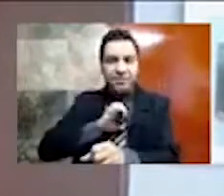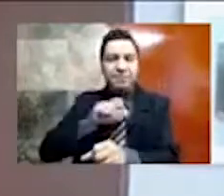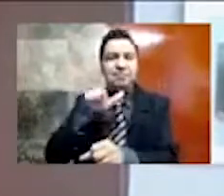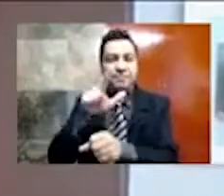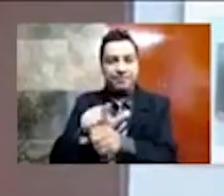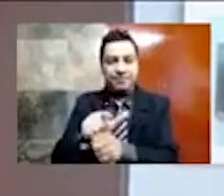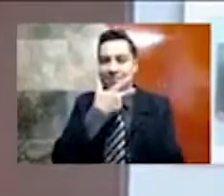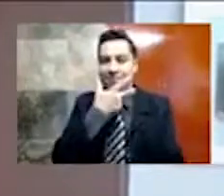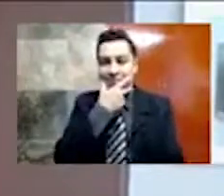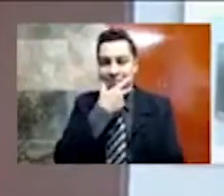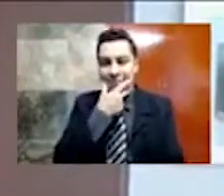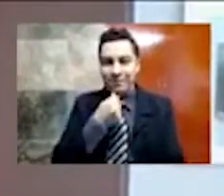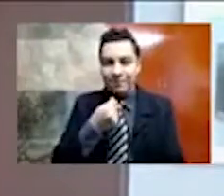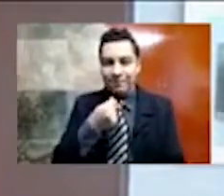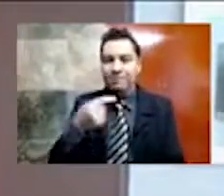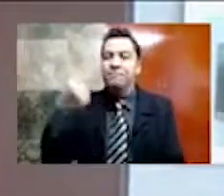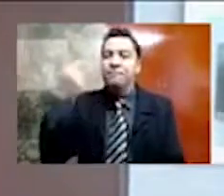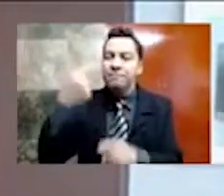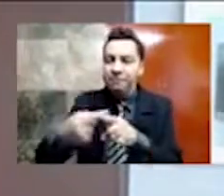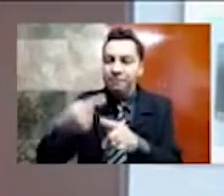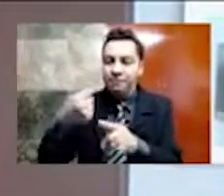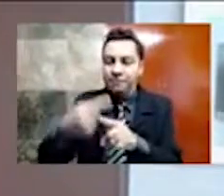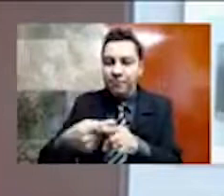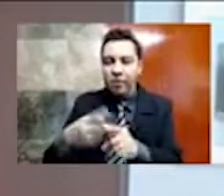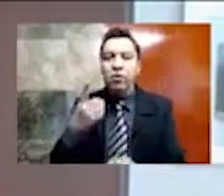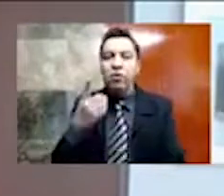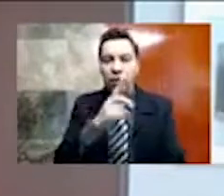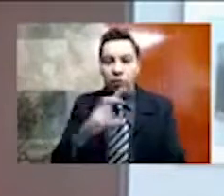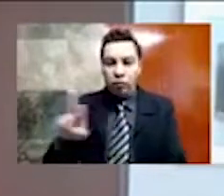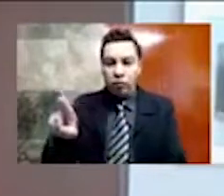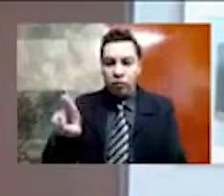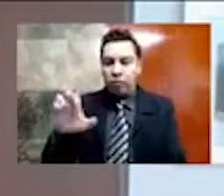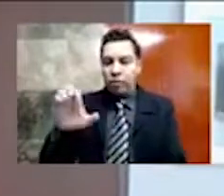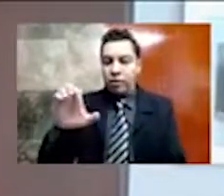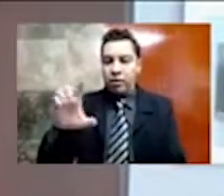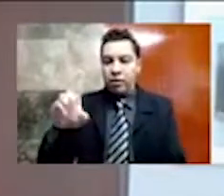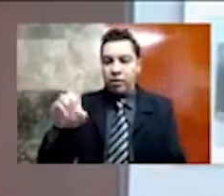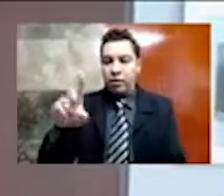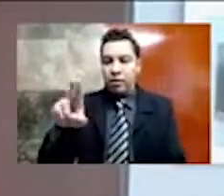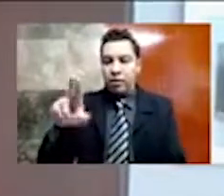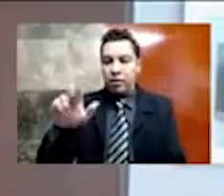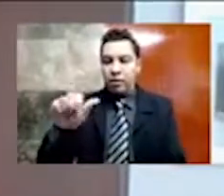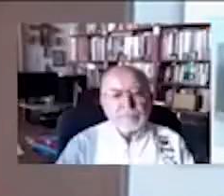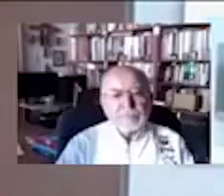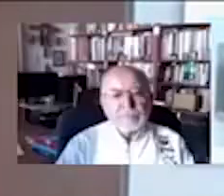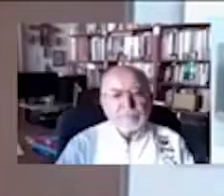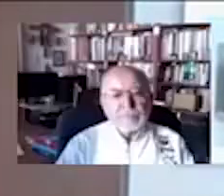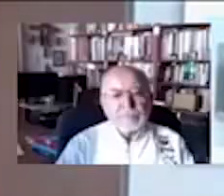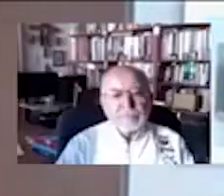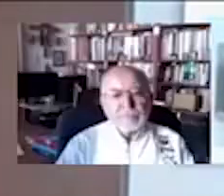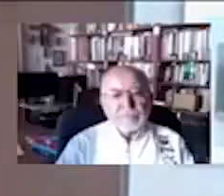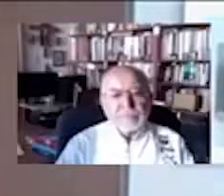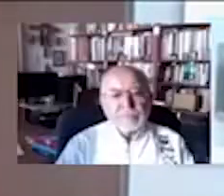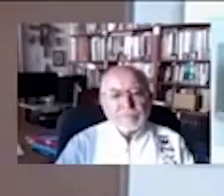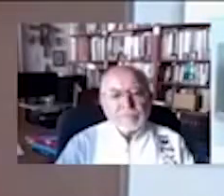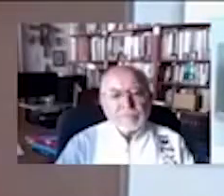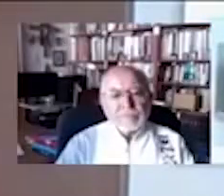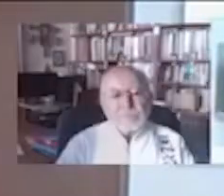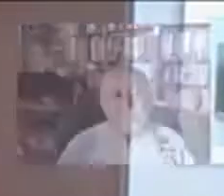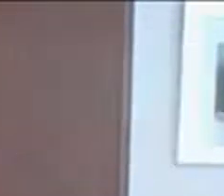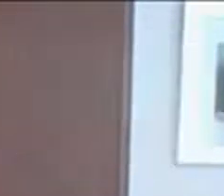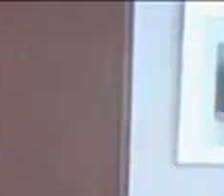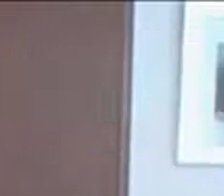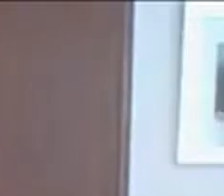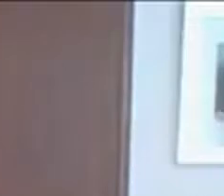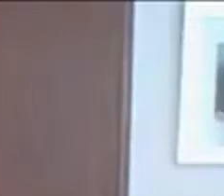Hablamos del doctor Eduardo Merlo Juárez, que nos va a hablar del Valle de Puebla, Tlaxcala, al arribo de Cortés.